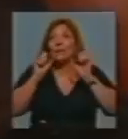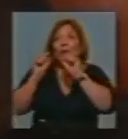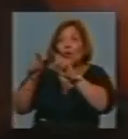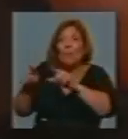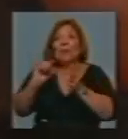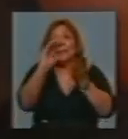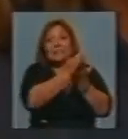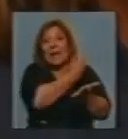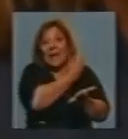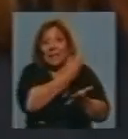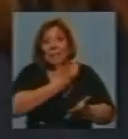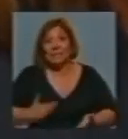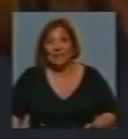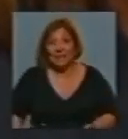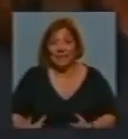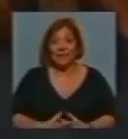para separarlo del cargo.